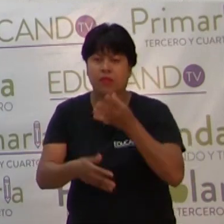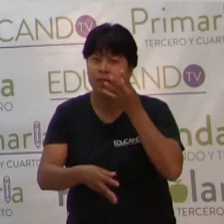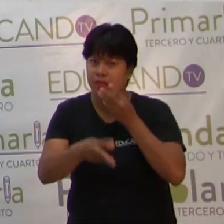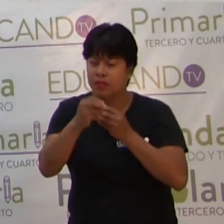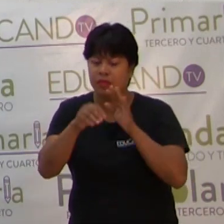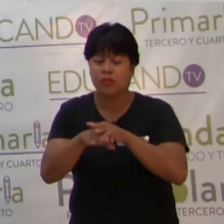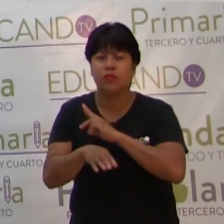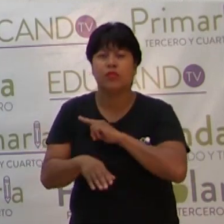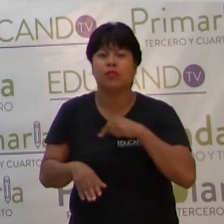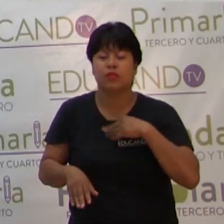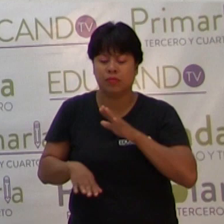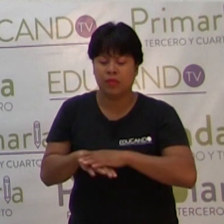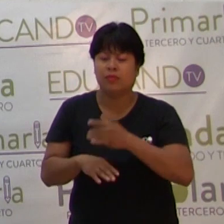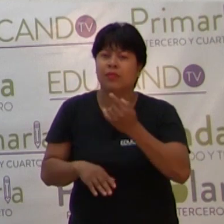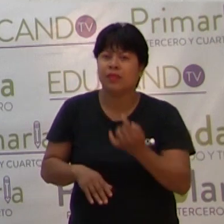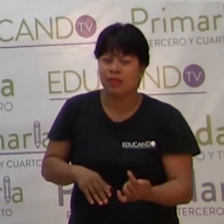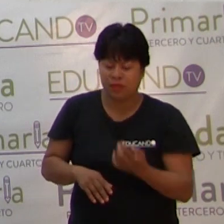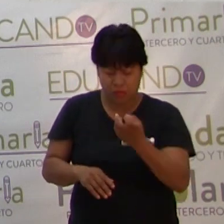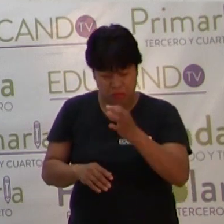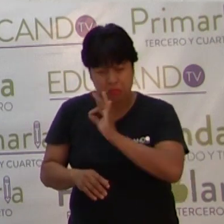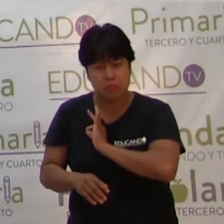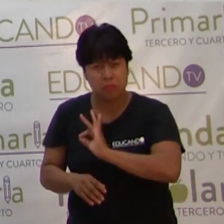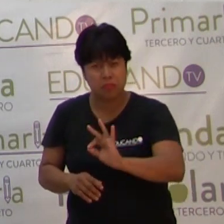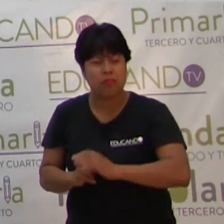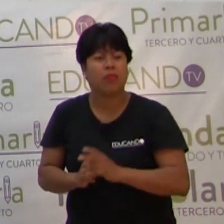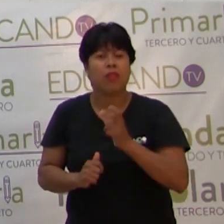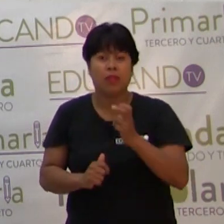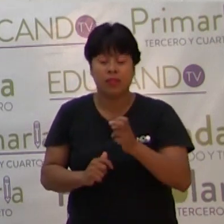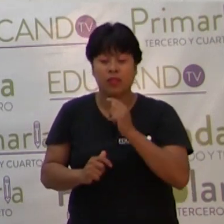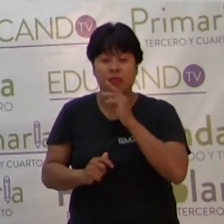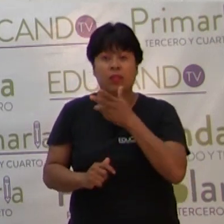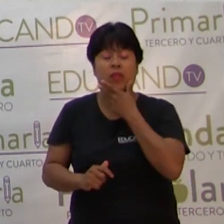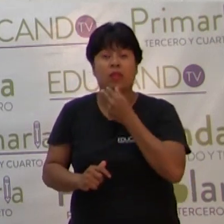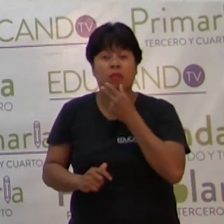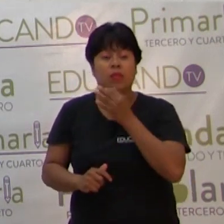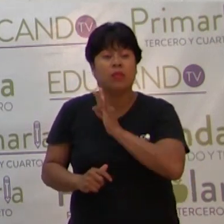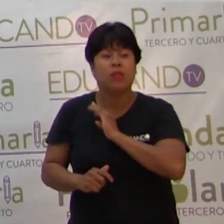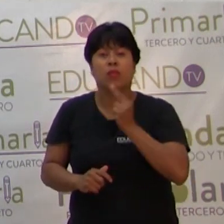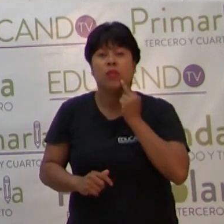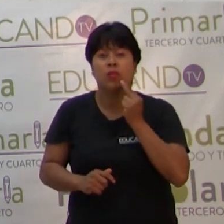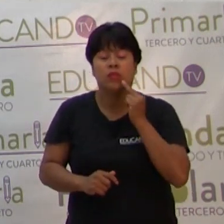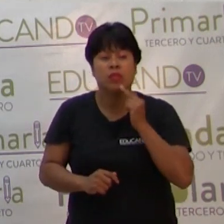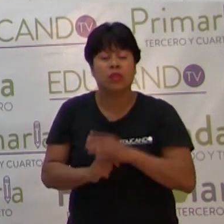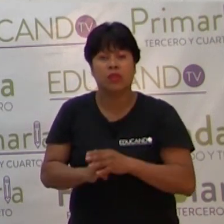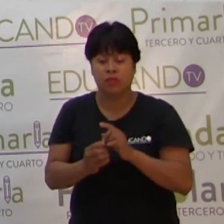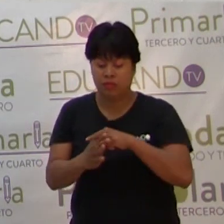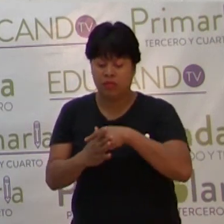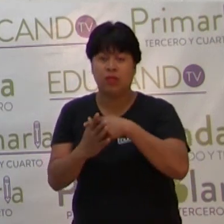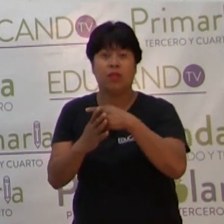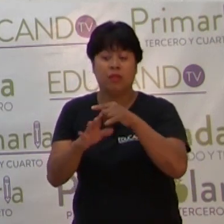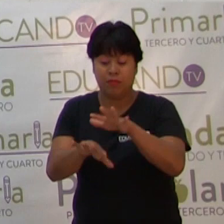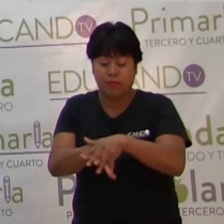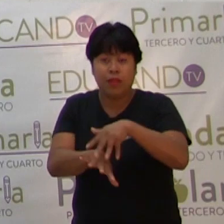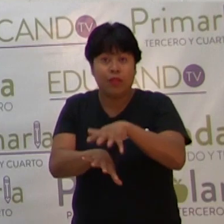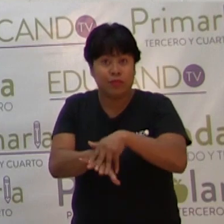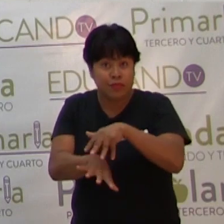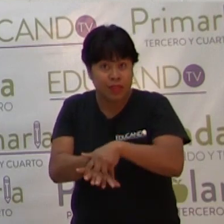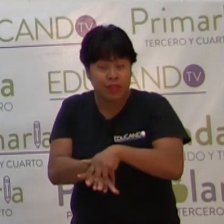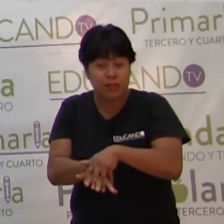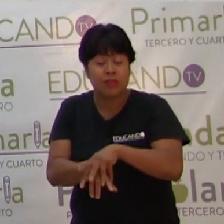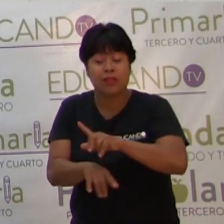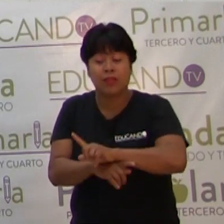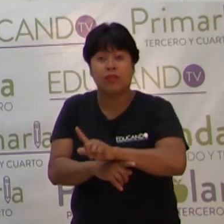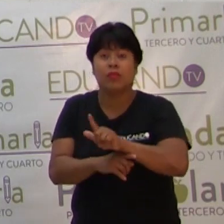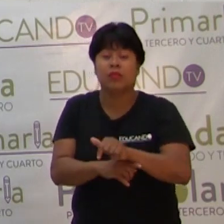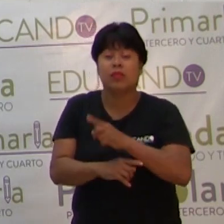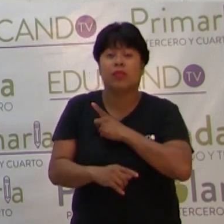somos más pequeños y es válido. De ahí, pues, por supuesto que el hombre también se dio cuenta que podía utilizar los dedos de los pies. Después de ahí